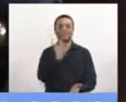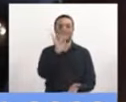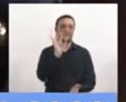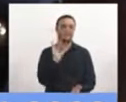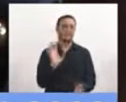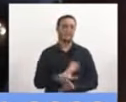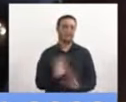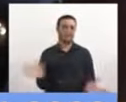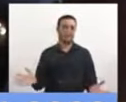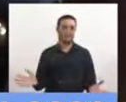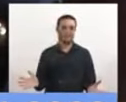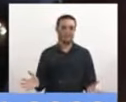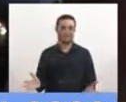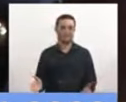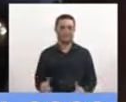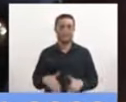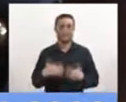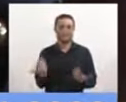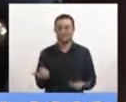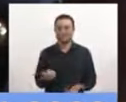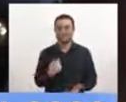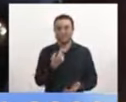tendrían que haber pagado en un solo año,